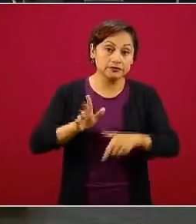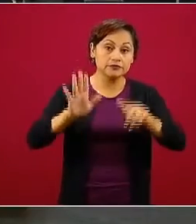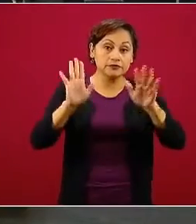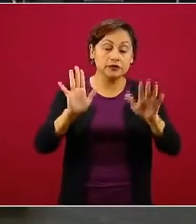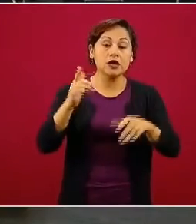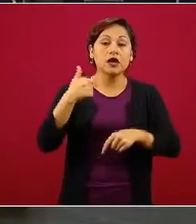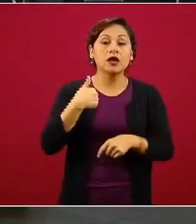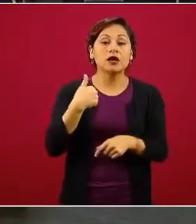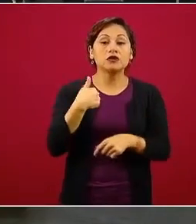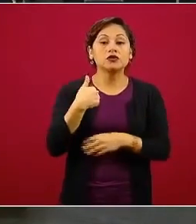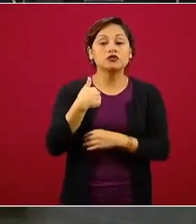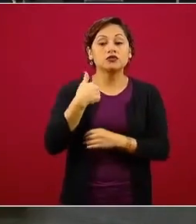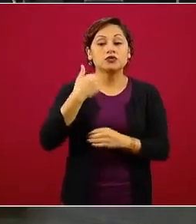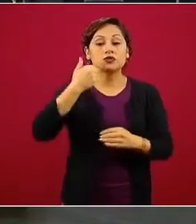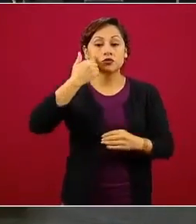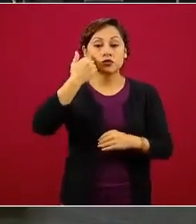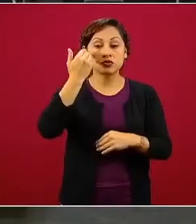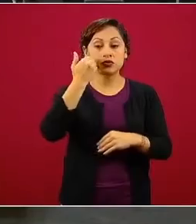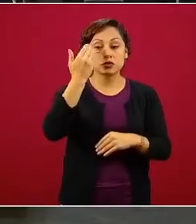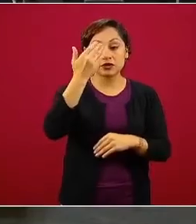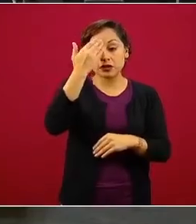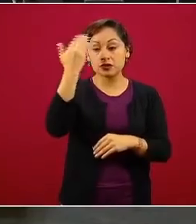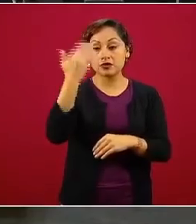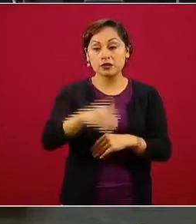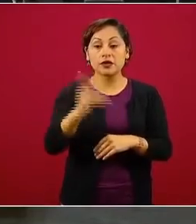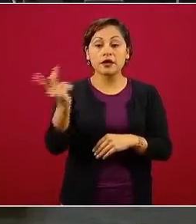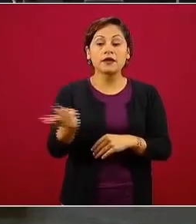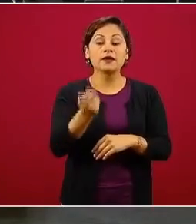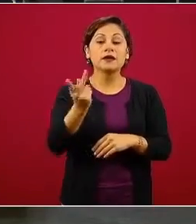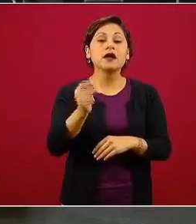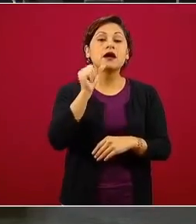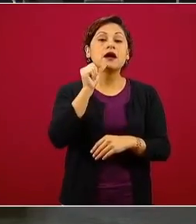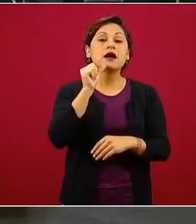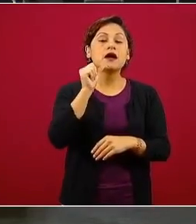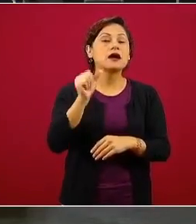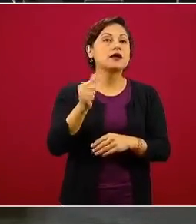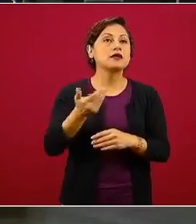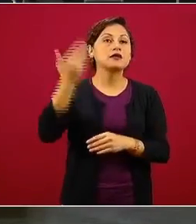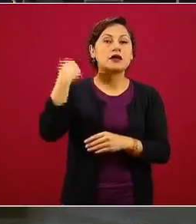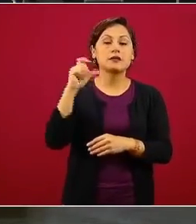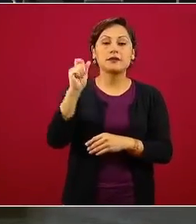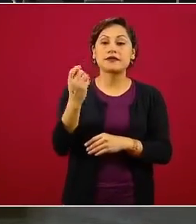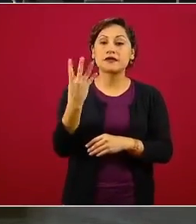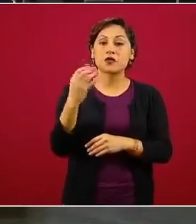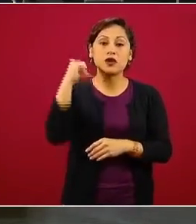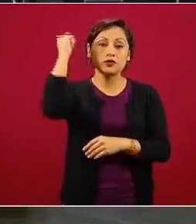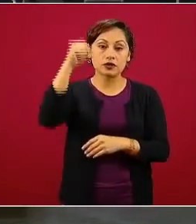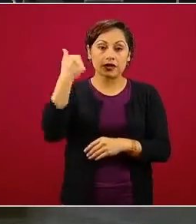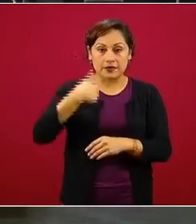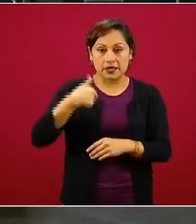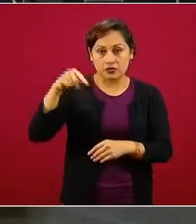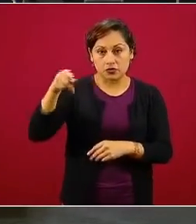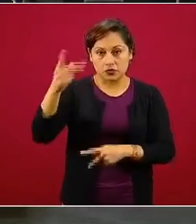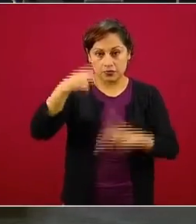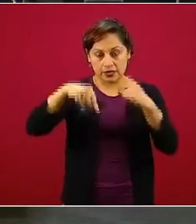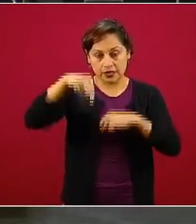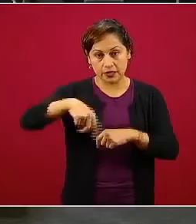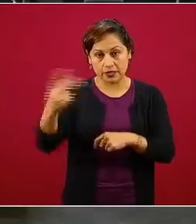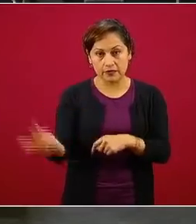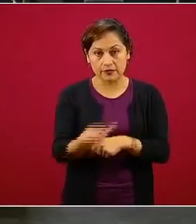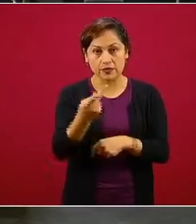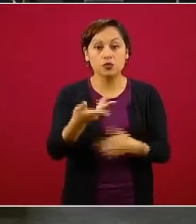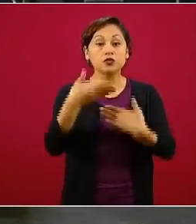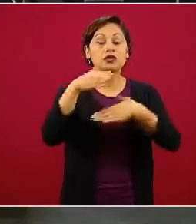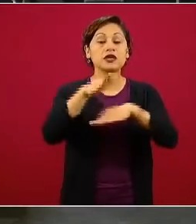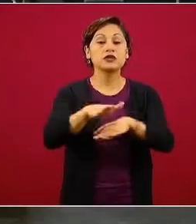pregunta que yo formulé, de los comentarios que formulé el 24 de abril con respecto a la seguridad en